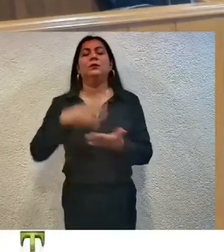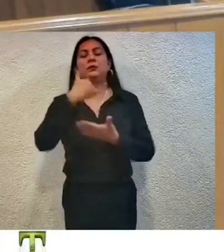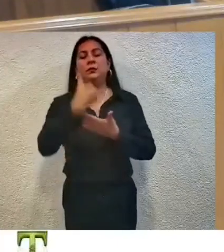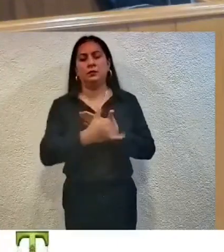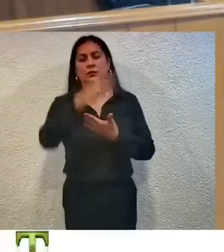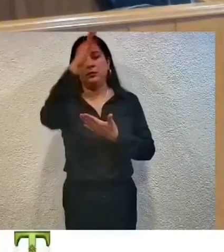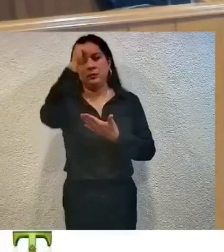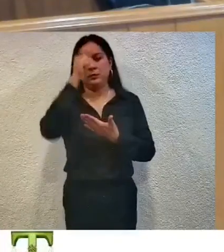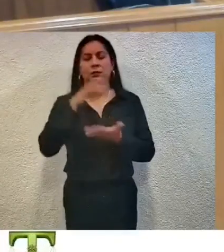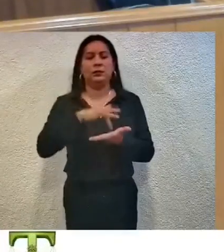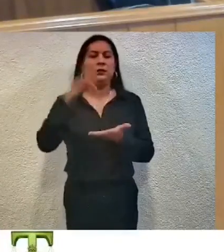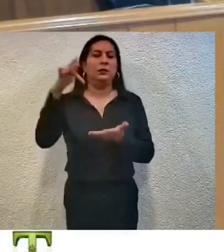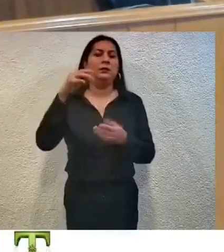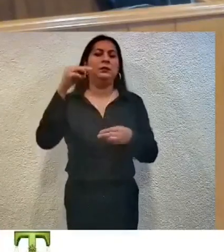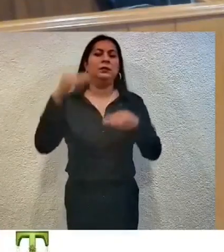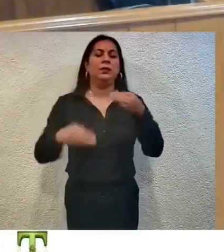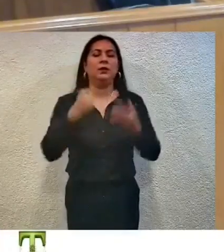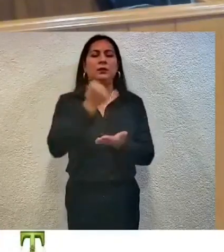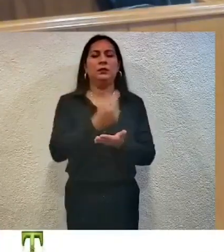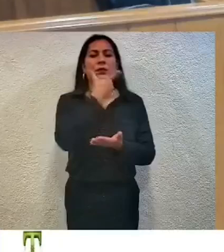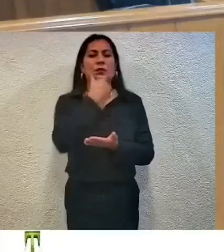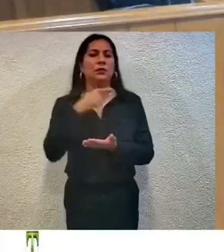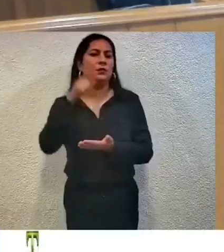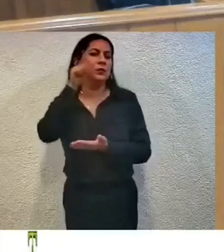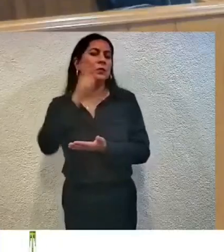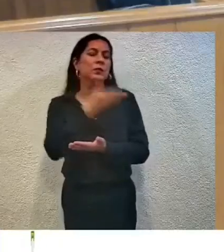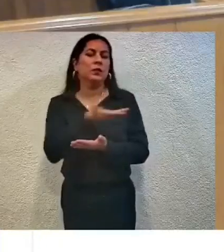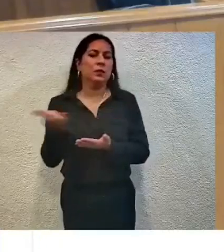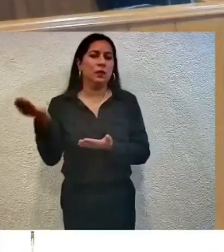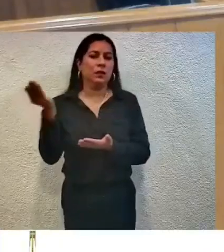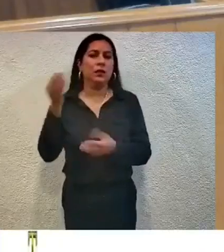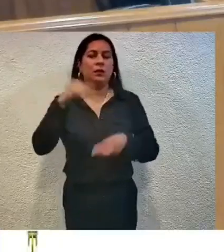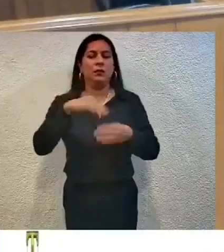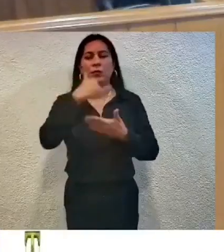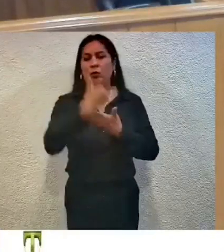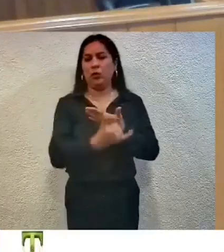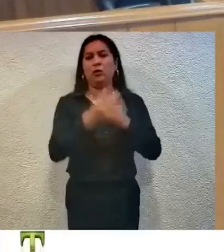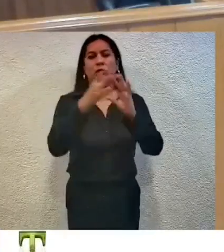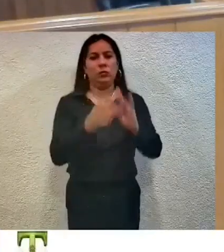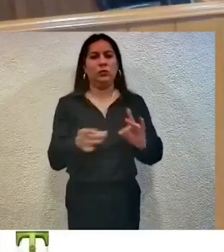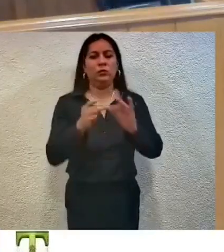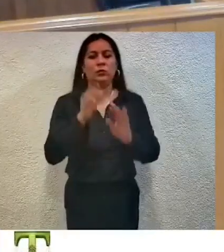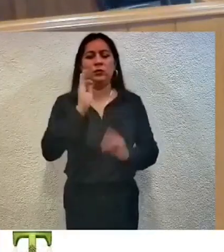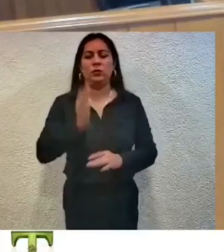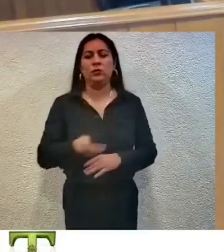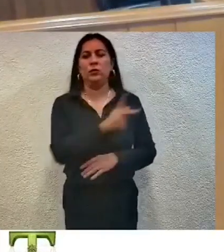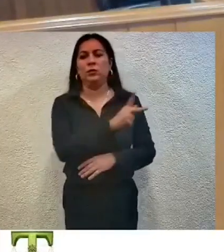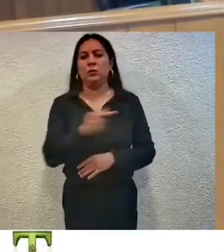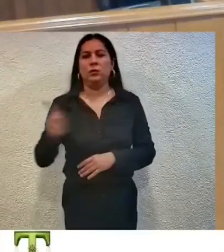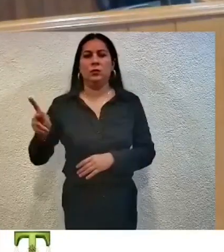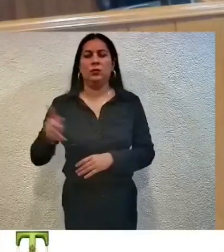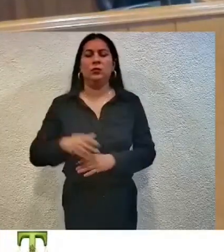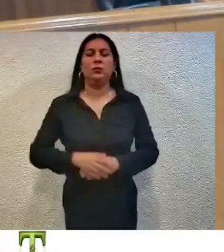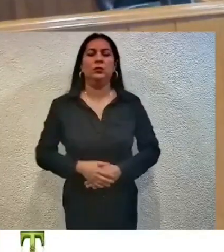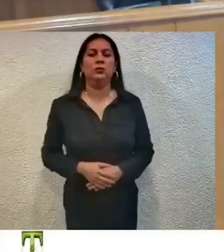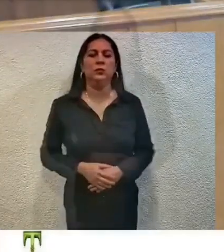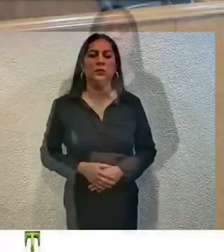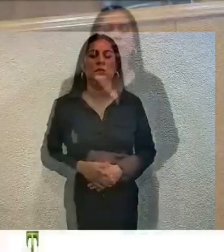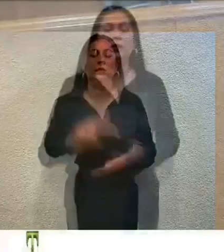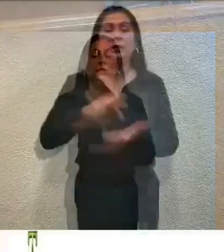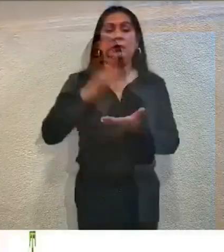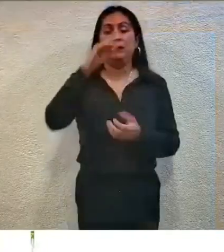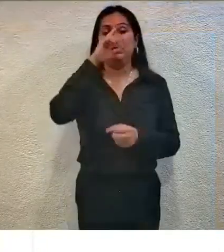proyecto. Gracias, magistrada. Magistrada presidenta, magistradas, magistrado, el proyecto de resolución fue aprobado por unanimidad de votos.